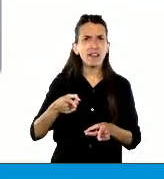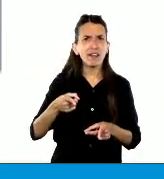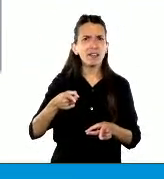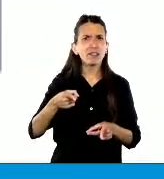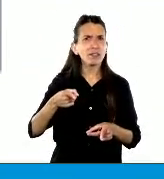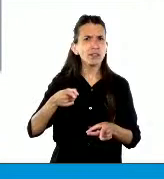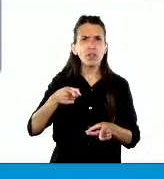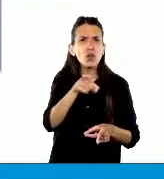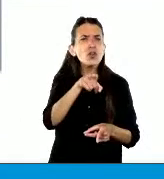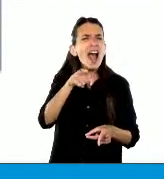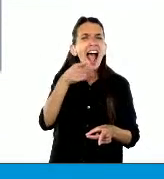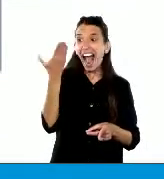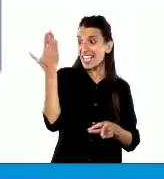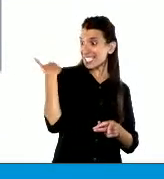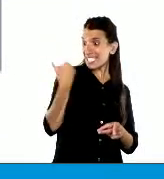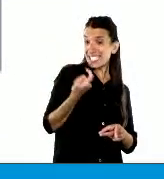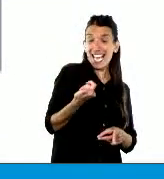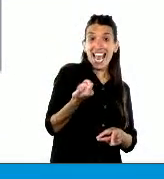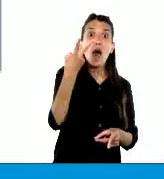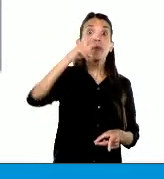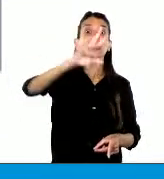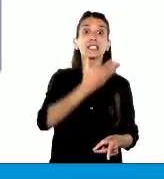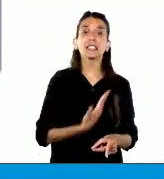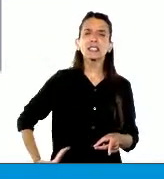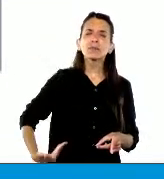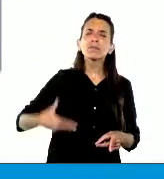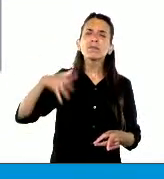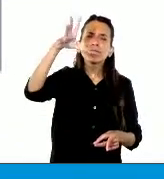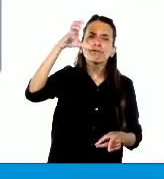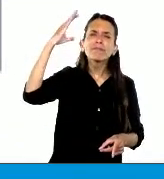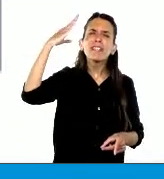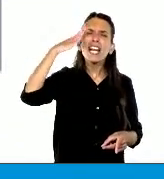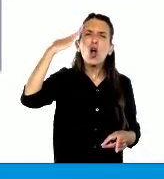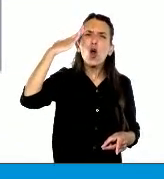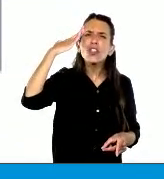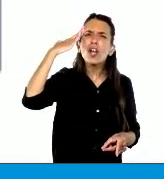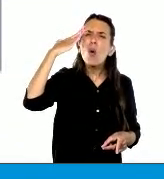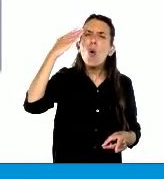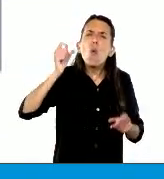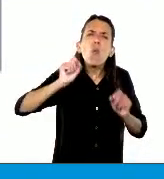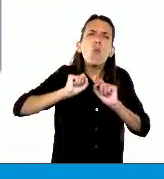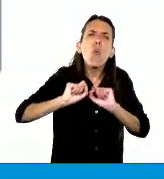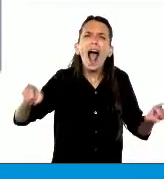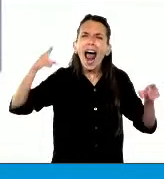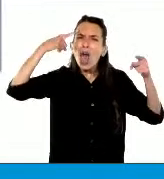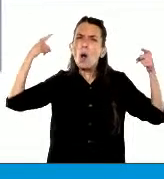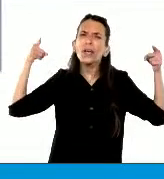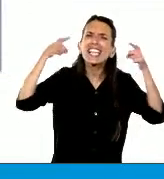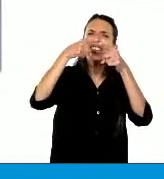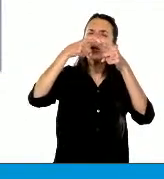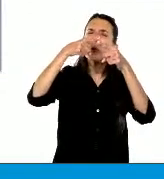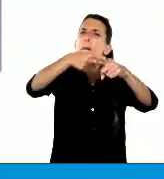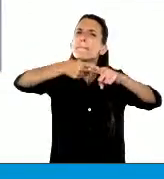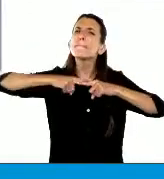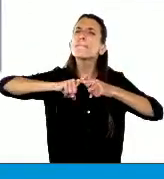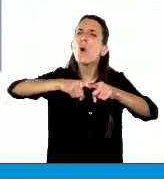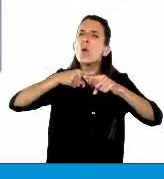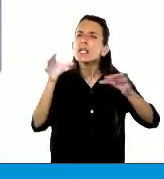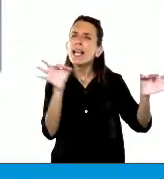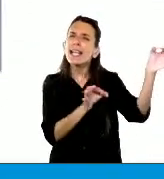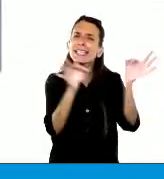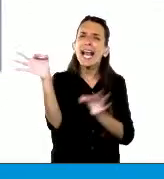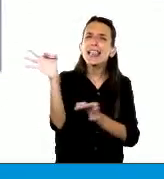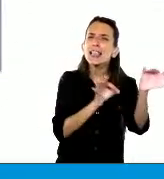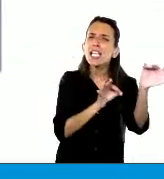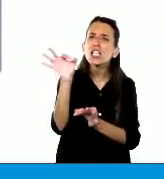que planteaba ayer la vicepresidenta, recordando cuáles fueron los objetivos políticos, estratégicos que